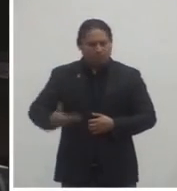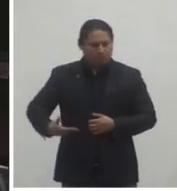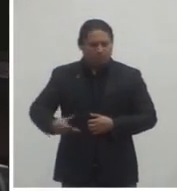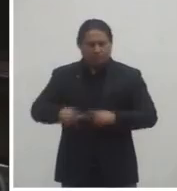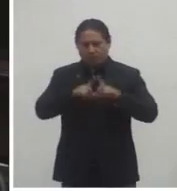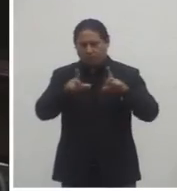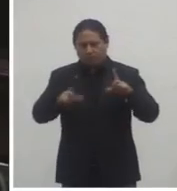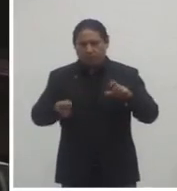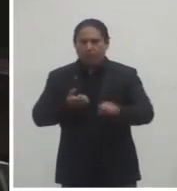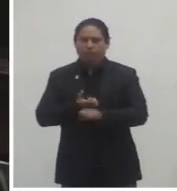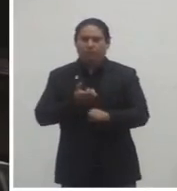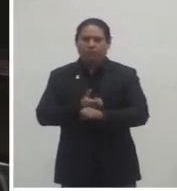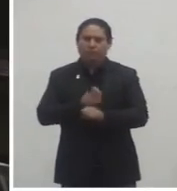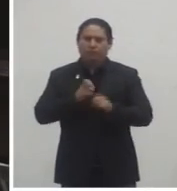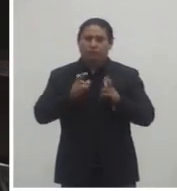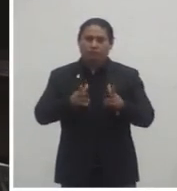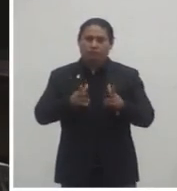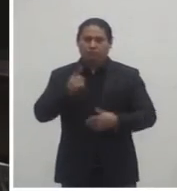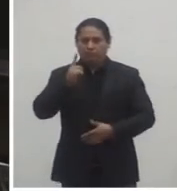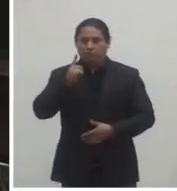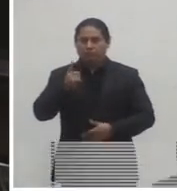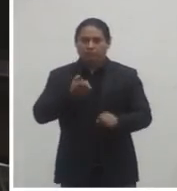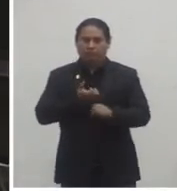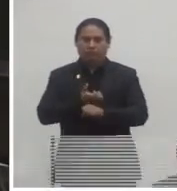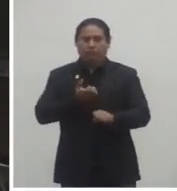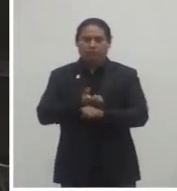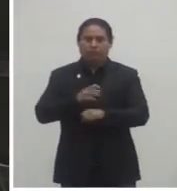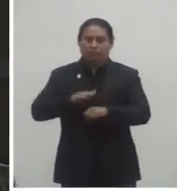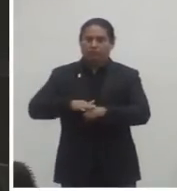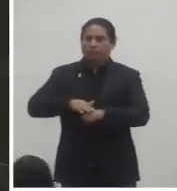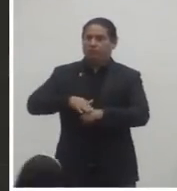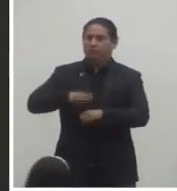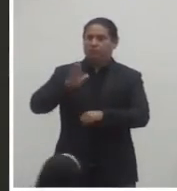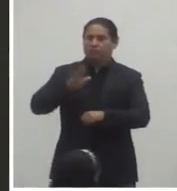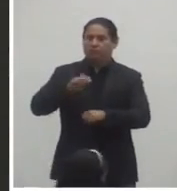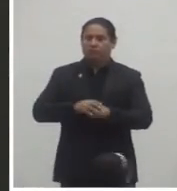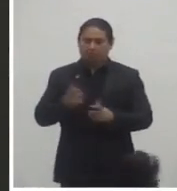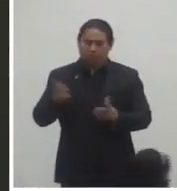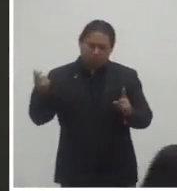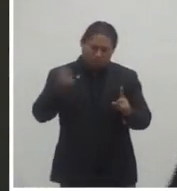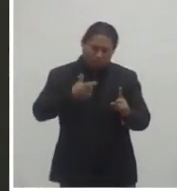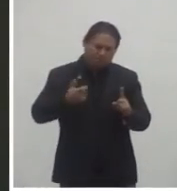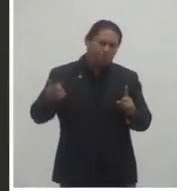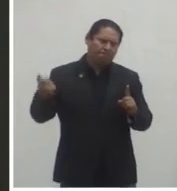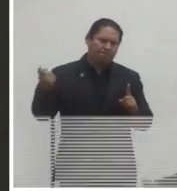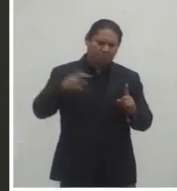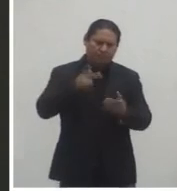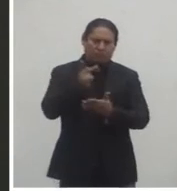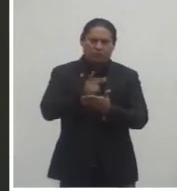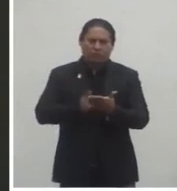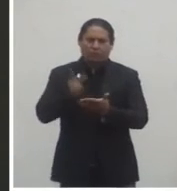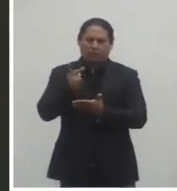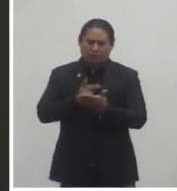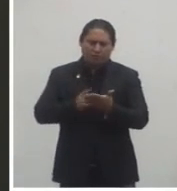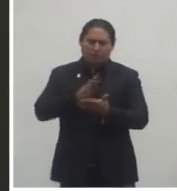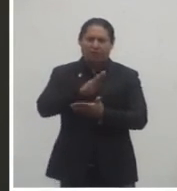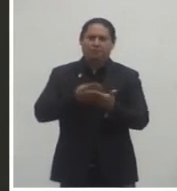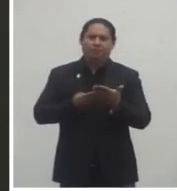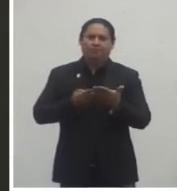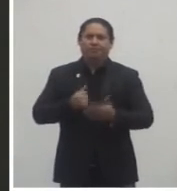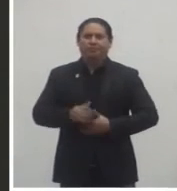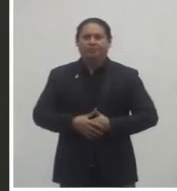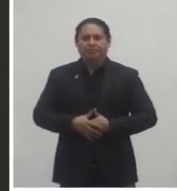estado de Chiapas es uno de los estados más beneficiados con los programas de bienestar.